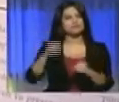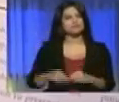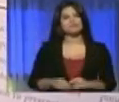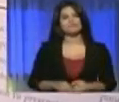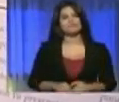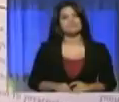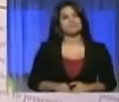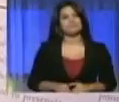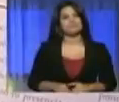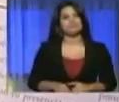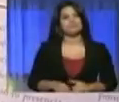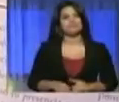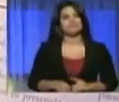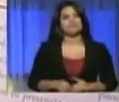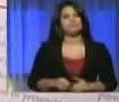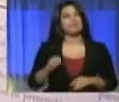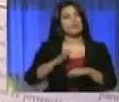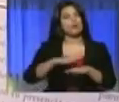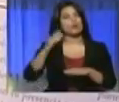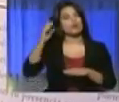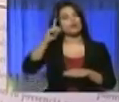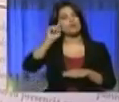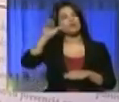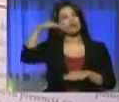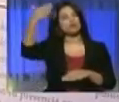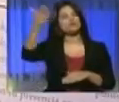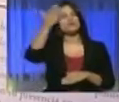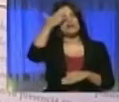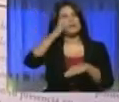Algún día se sabrá por qué.